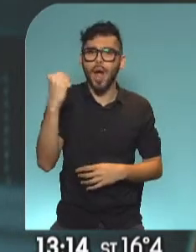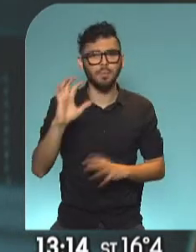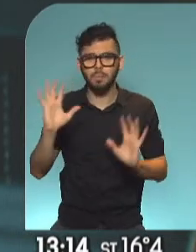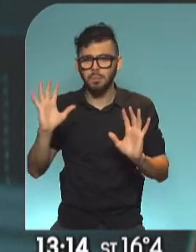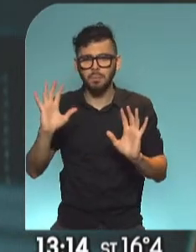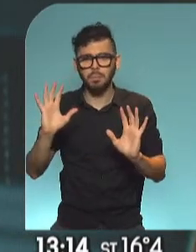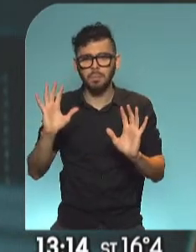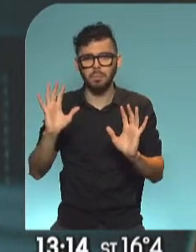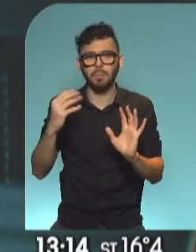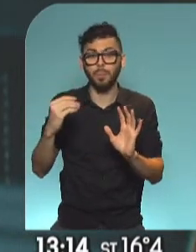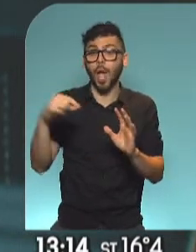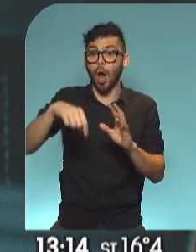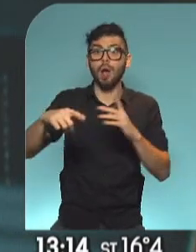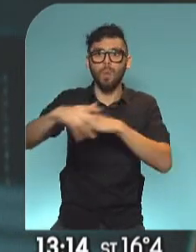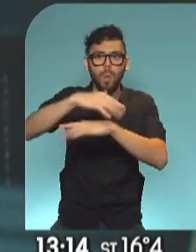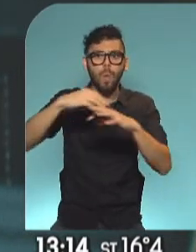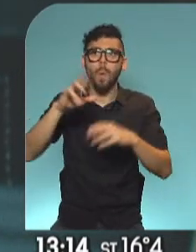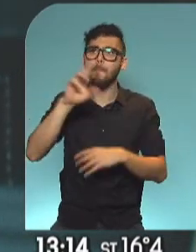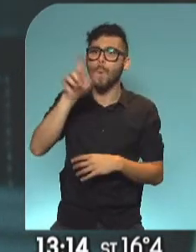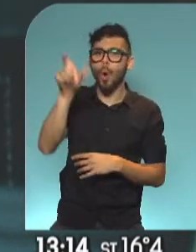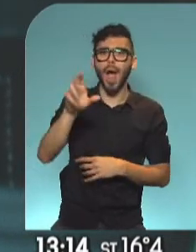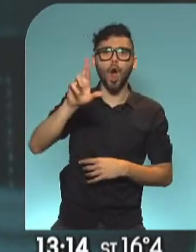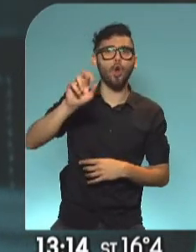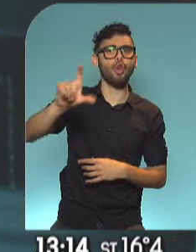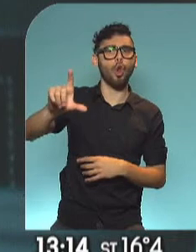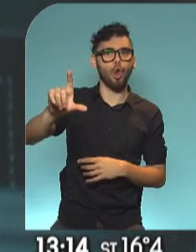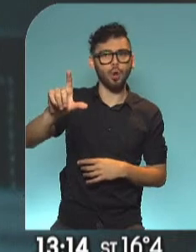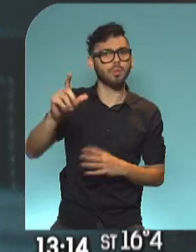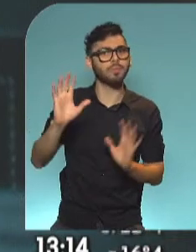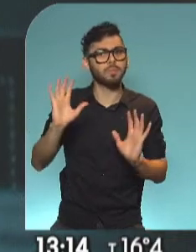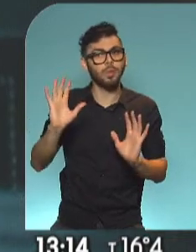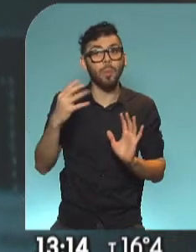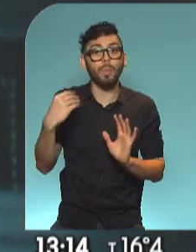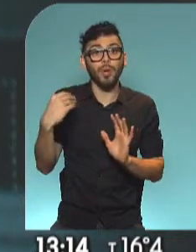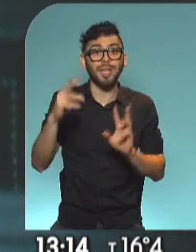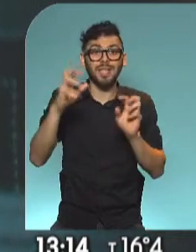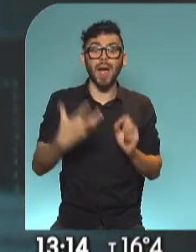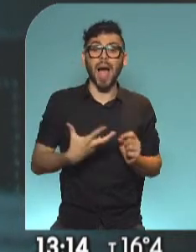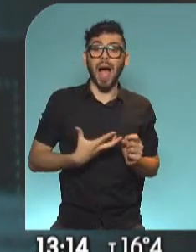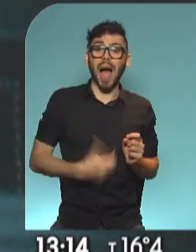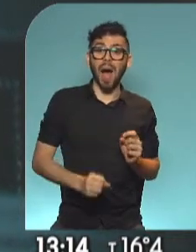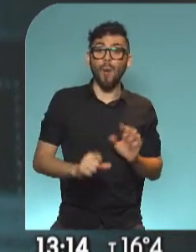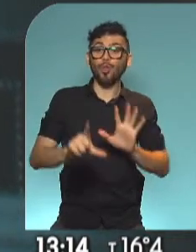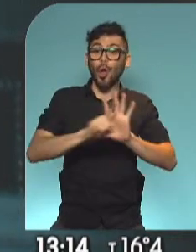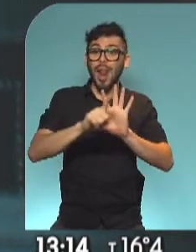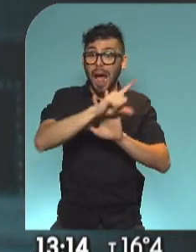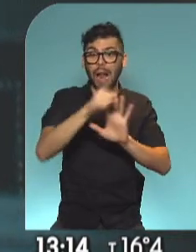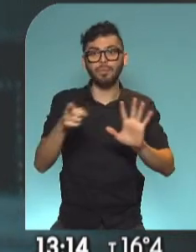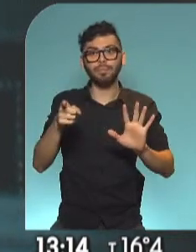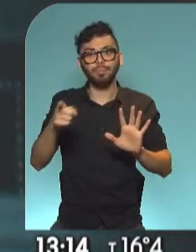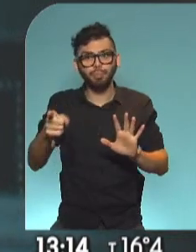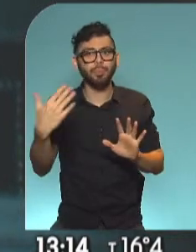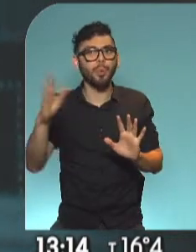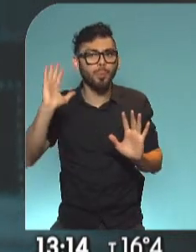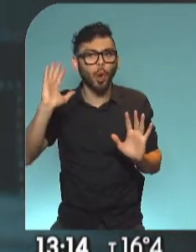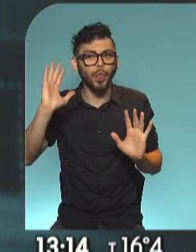se está debatiendo mucho el rol de la mujer? Porque pueden justamente ir atrás con temas como el aborto legal en los Estados Unidos. En el caso